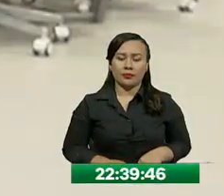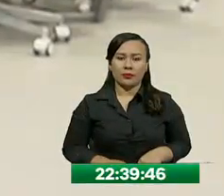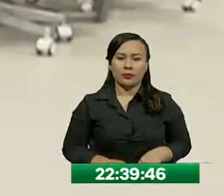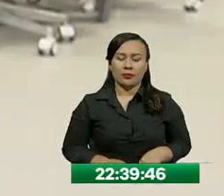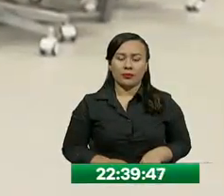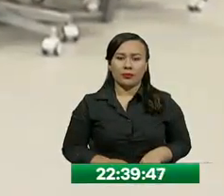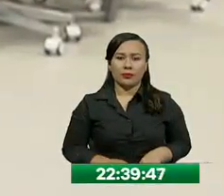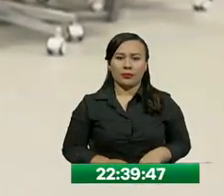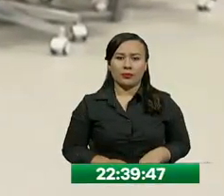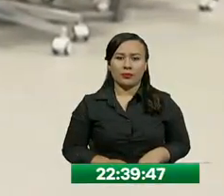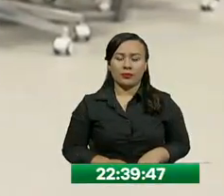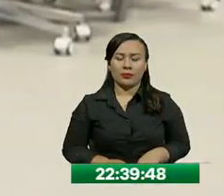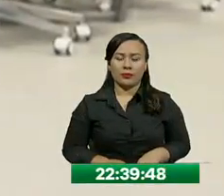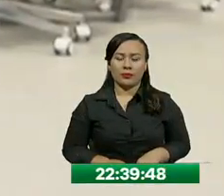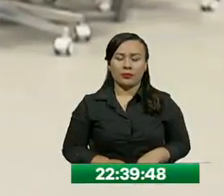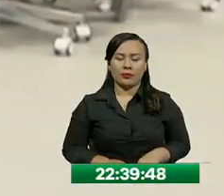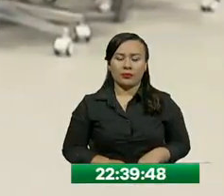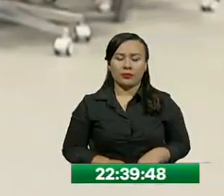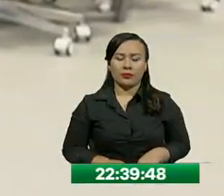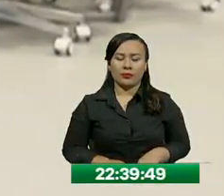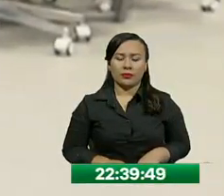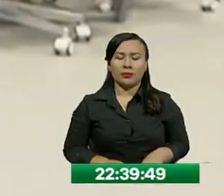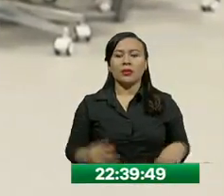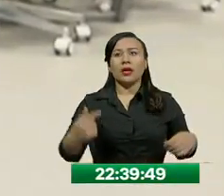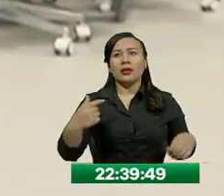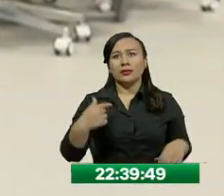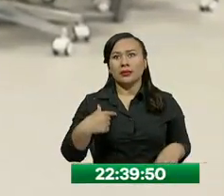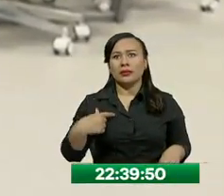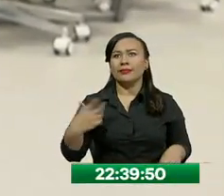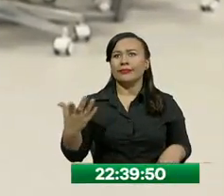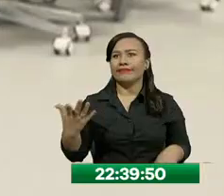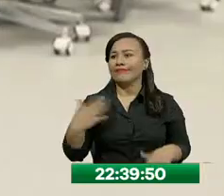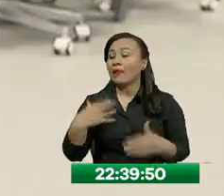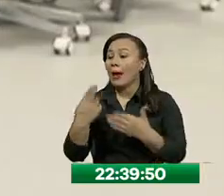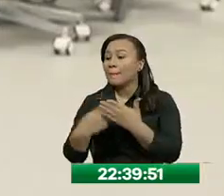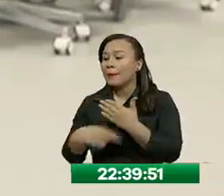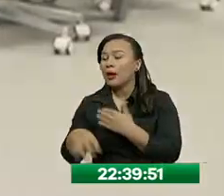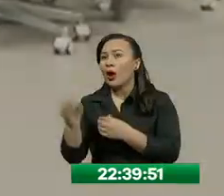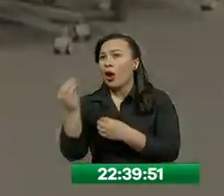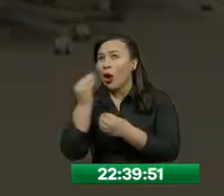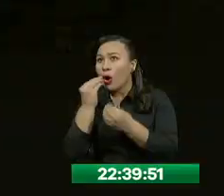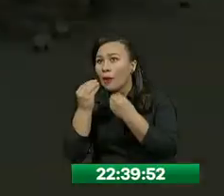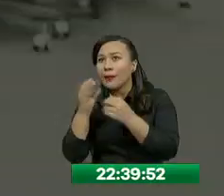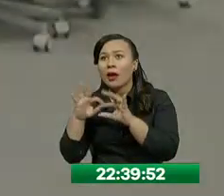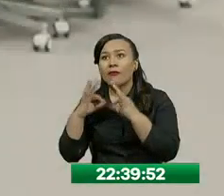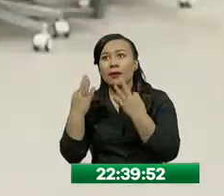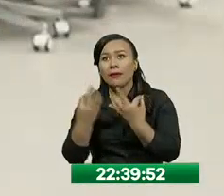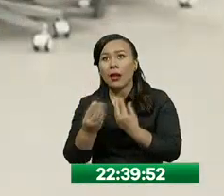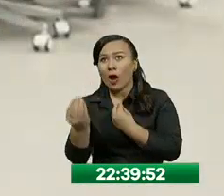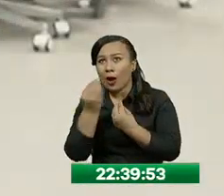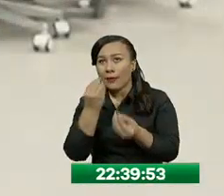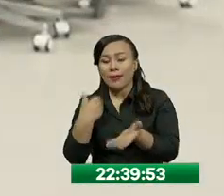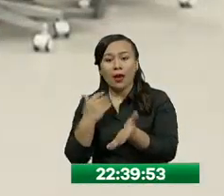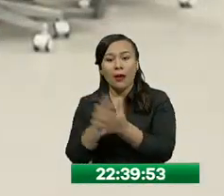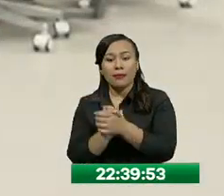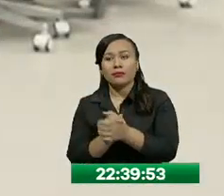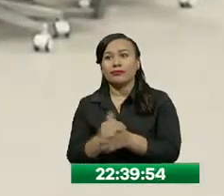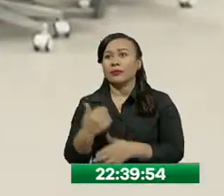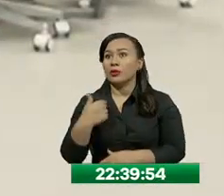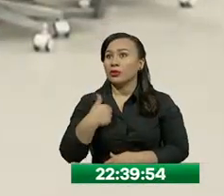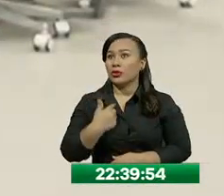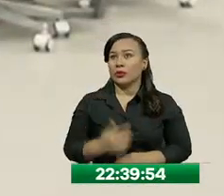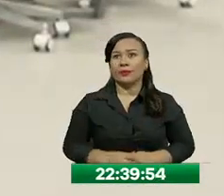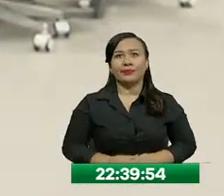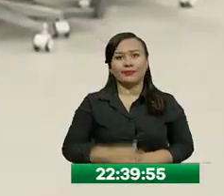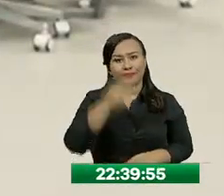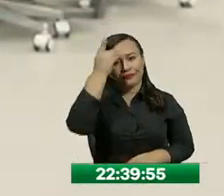Me tocaba decir que ella había comido para que mi mujer y mis hijas pudieran comer. Y pues sencillamente